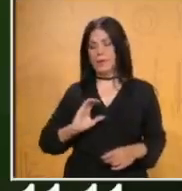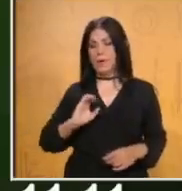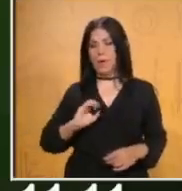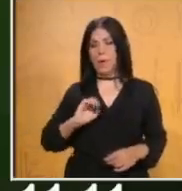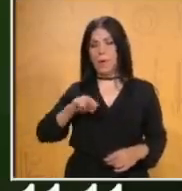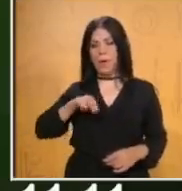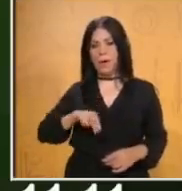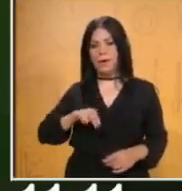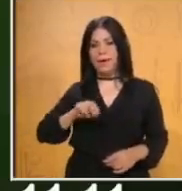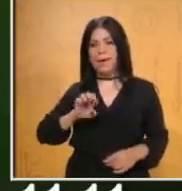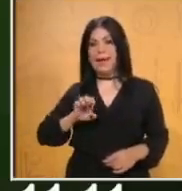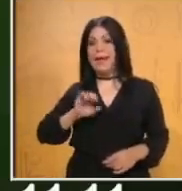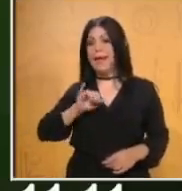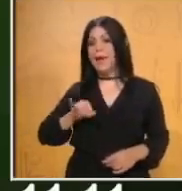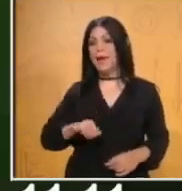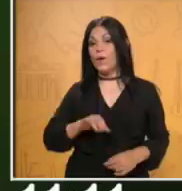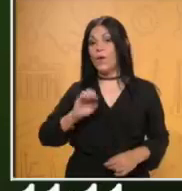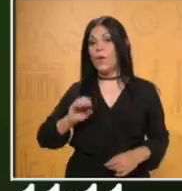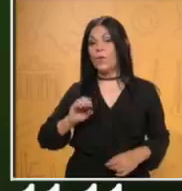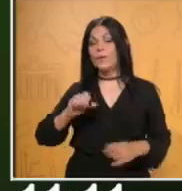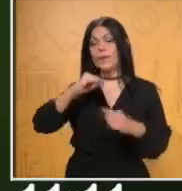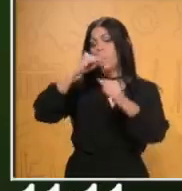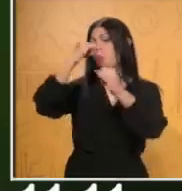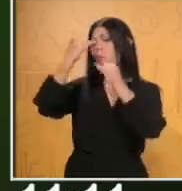Y la última, pato.